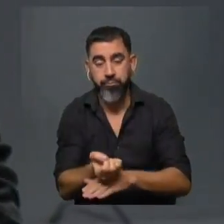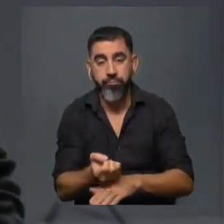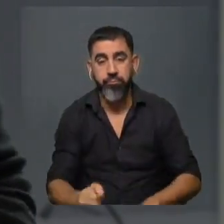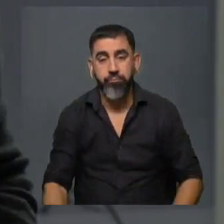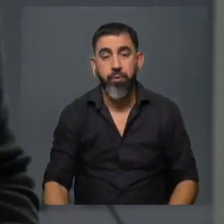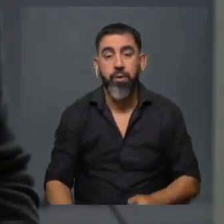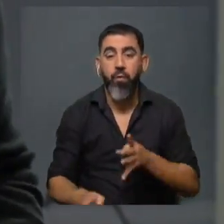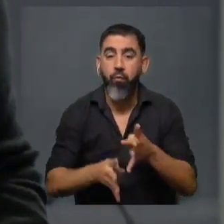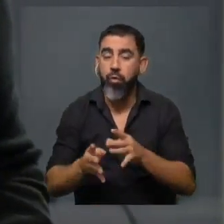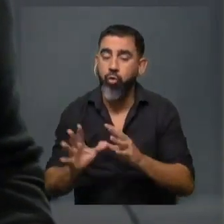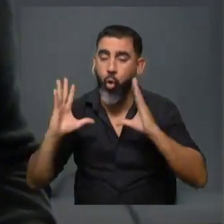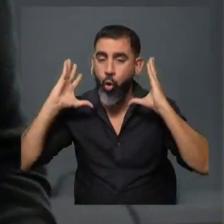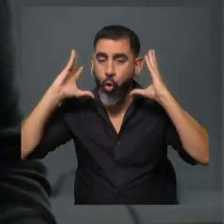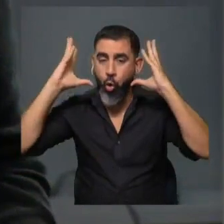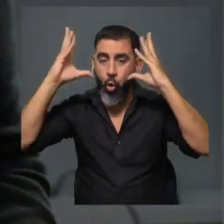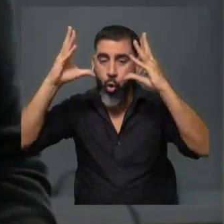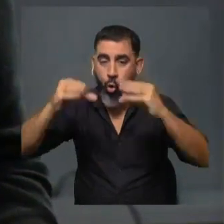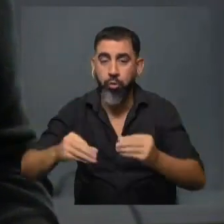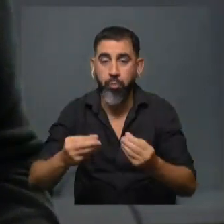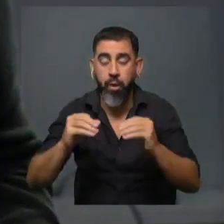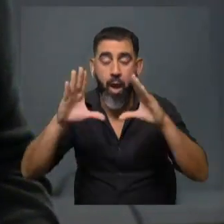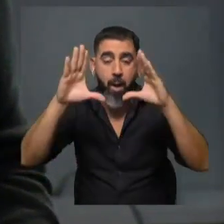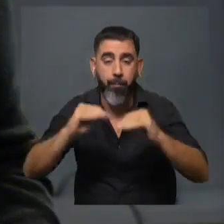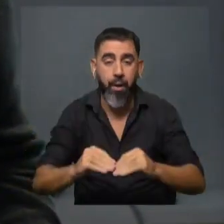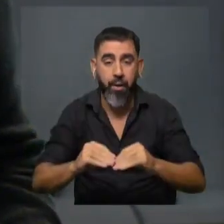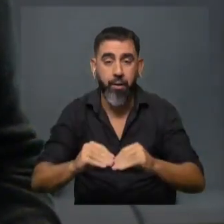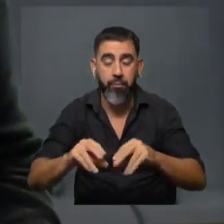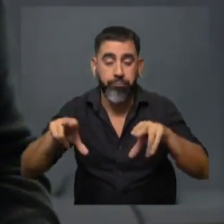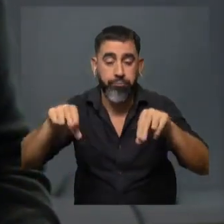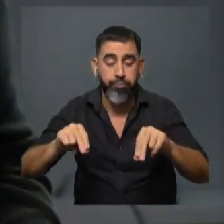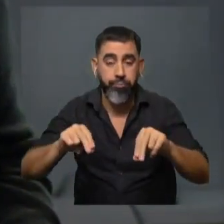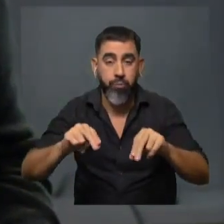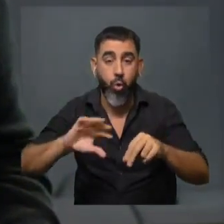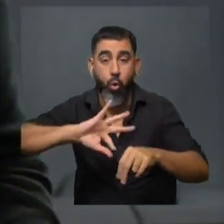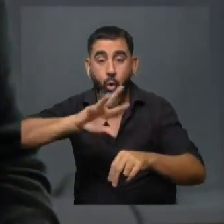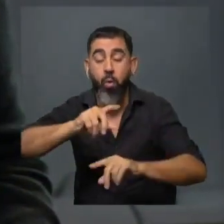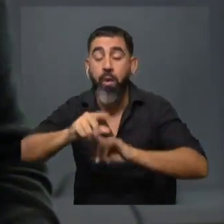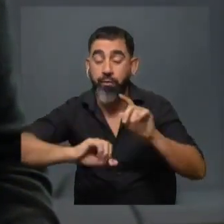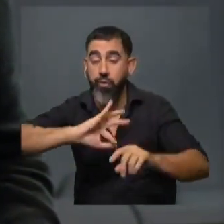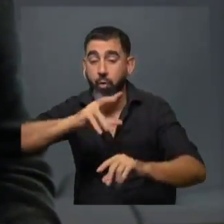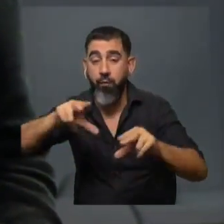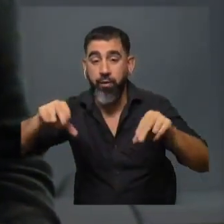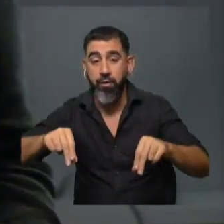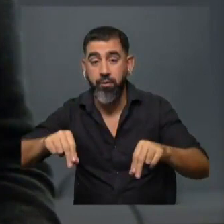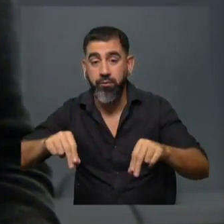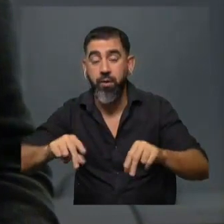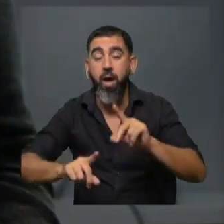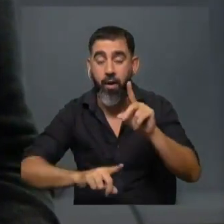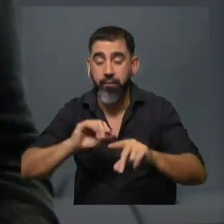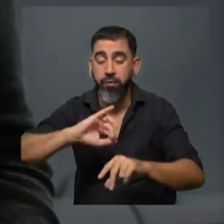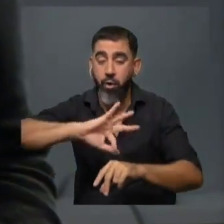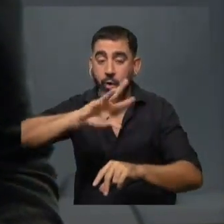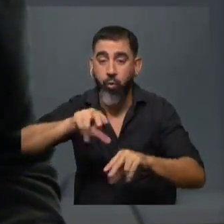estar en funcionamiento toda la noche porque si llega a pararse, porque la batería se agota o porque roban la batería, que a veces ha pasado eso, nos han pasado esas